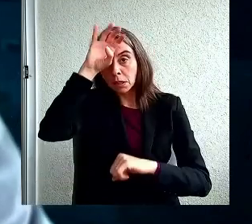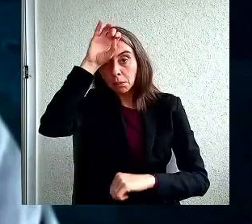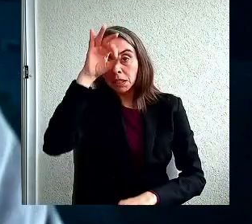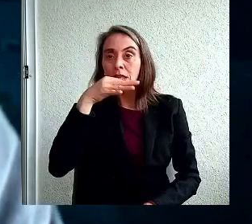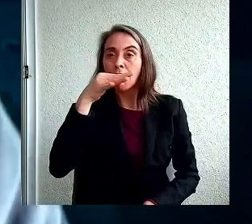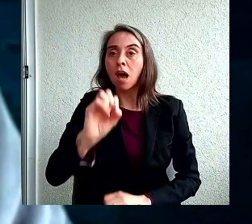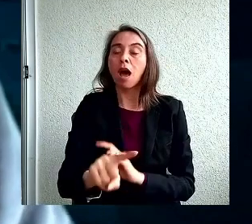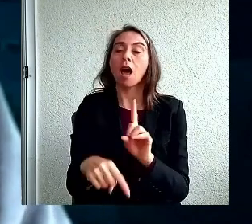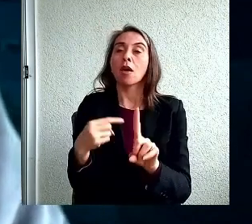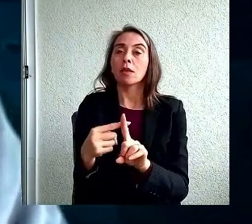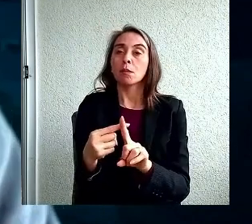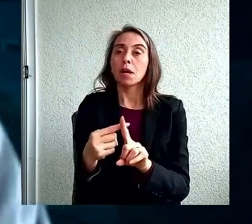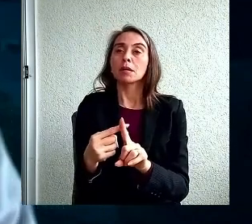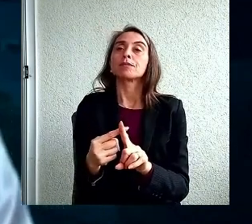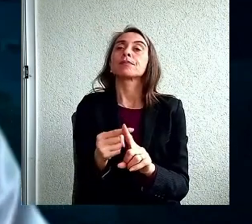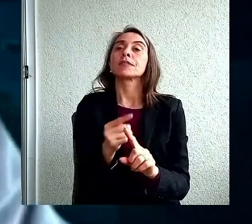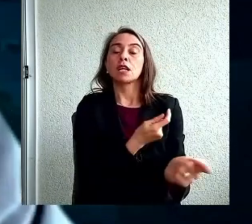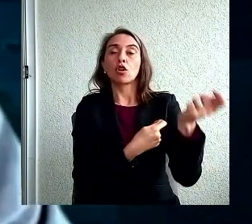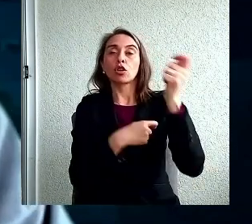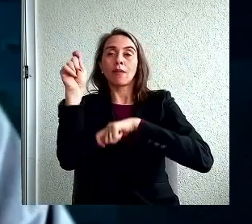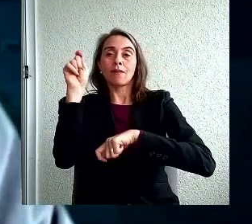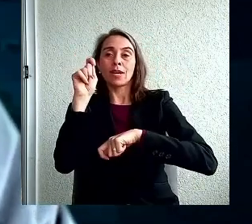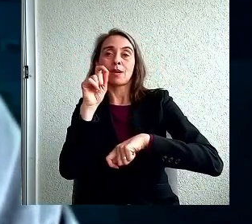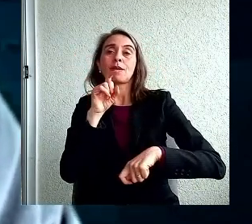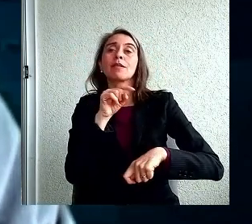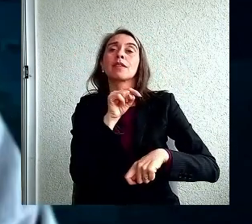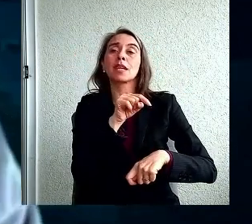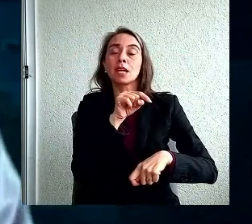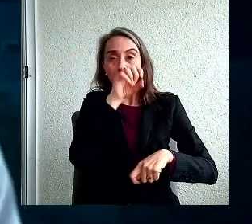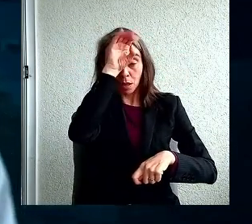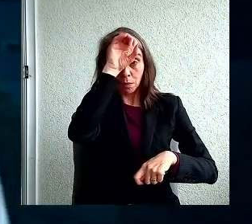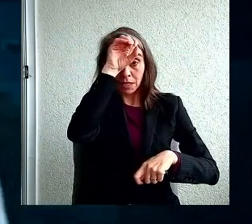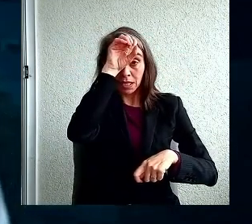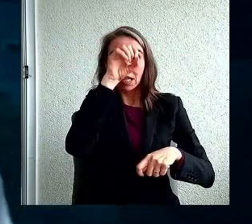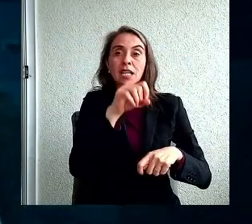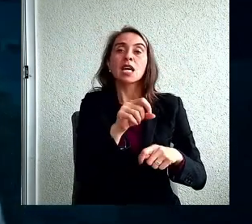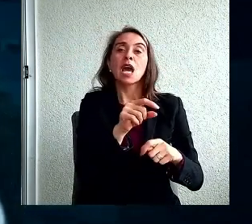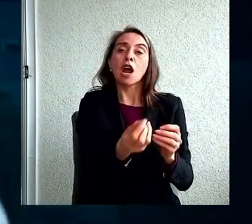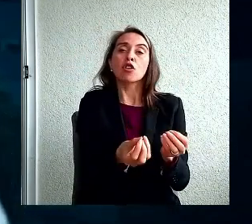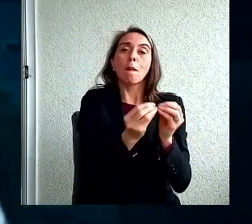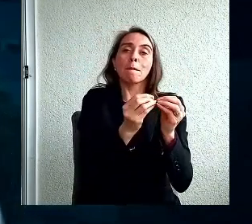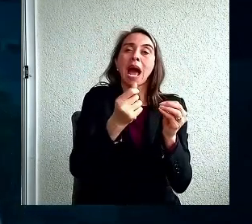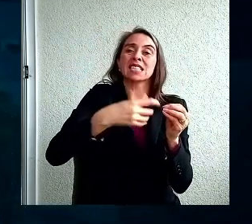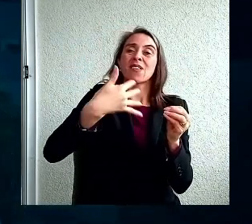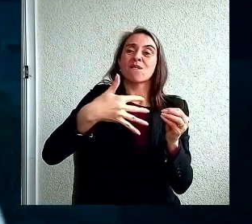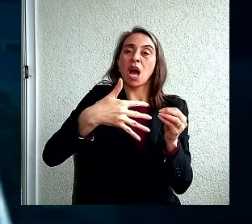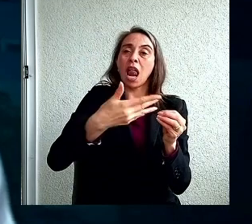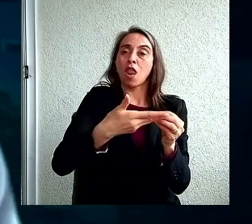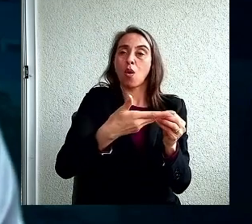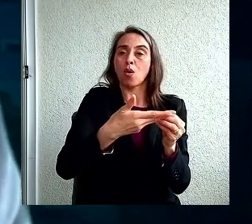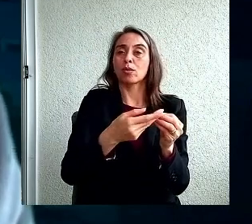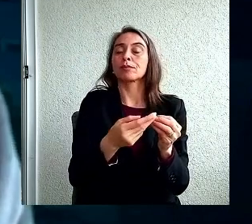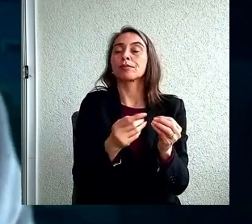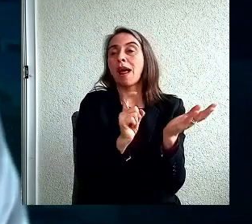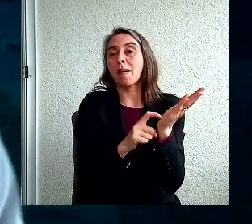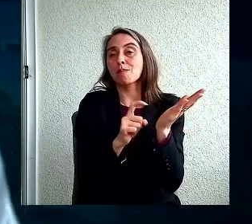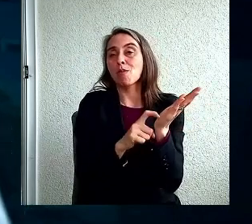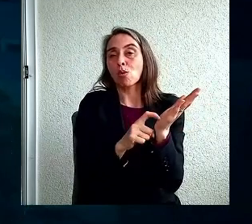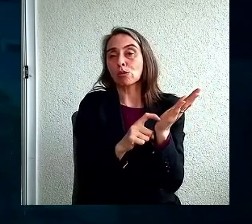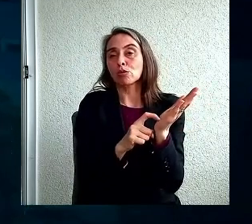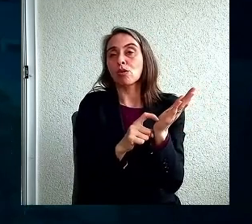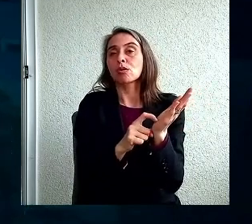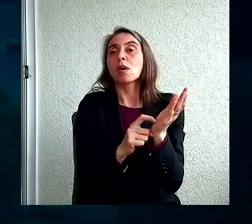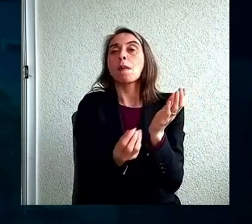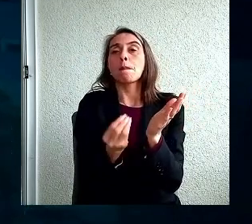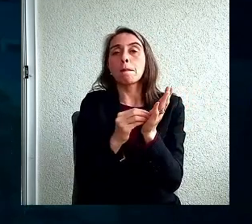dices tú, Angélica, en temas de agregar más valor, ¿no es cierto? Hacer... digamos, agregarle más conocimiento y ciencia y